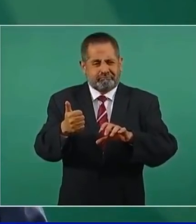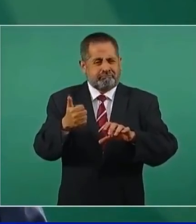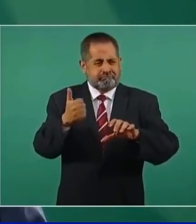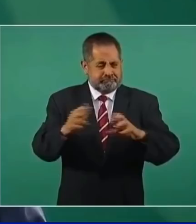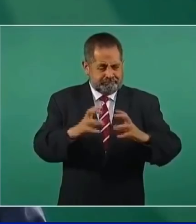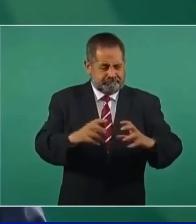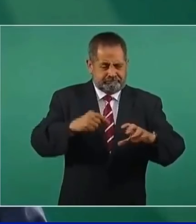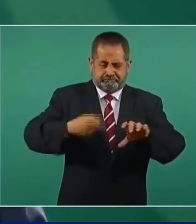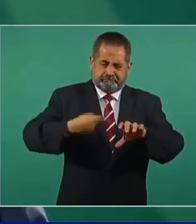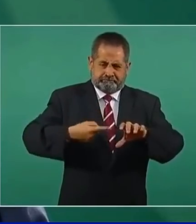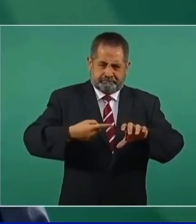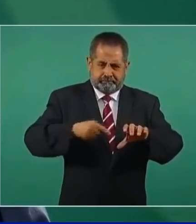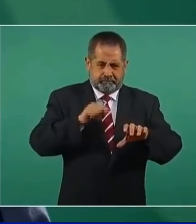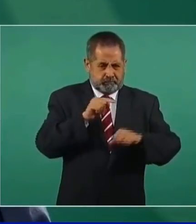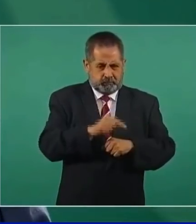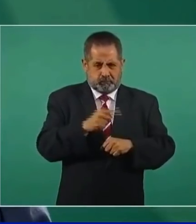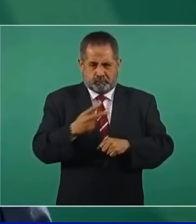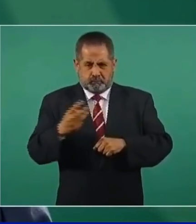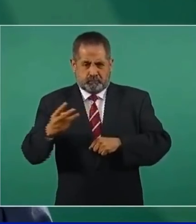turbinas,